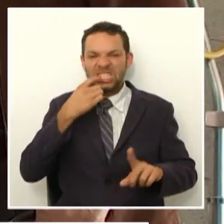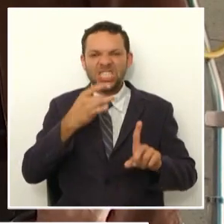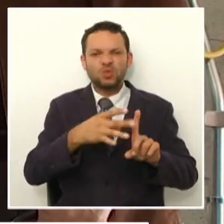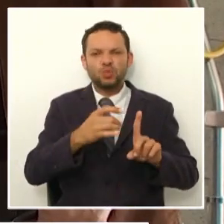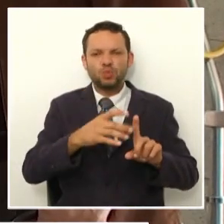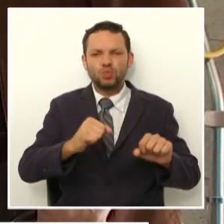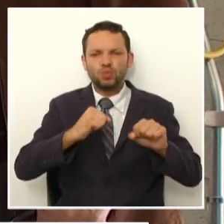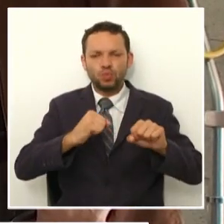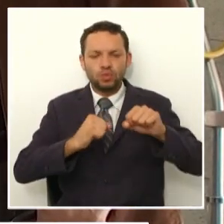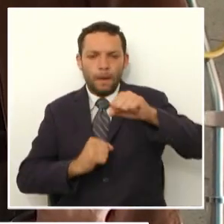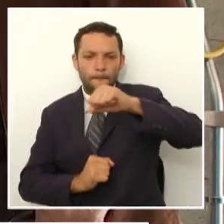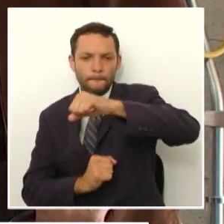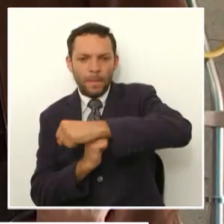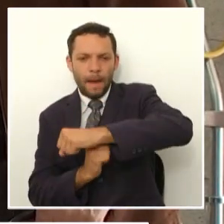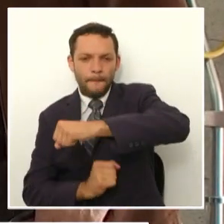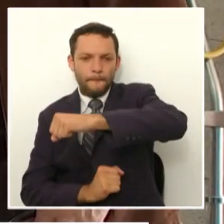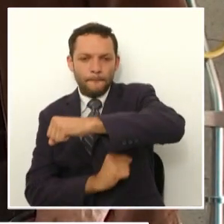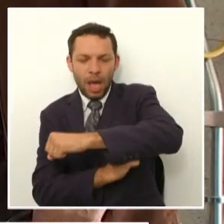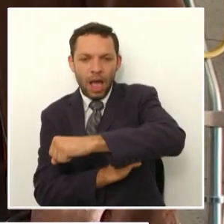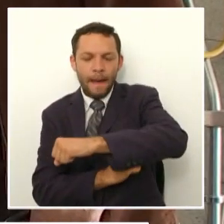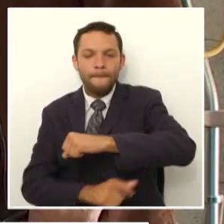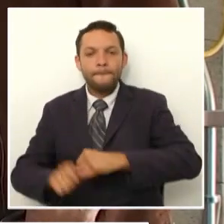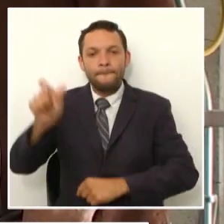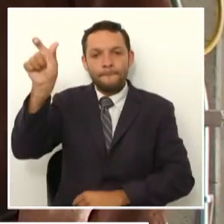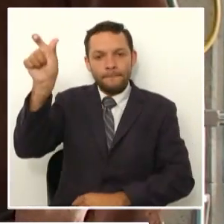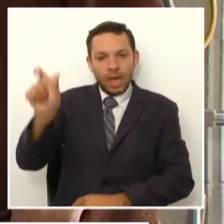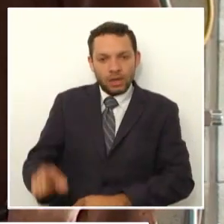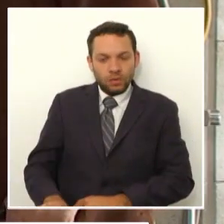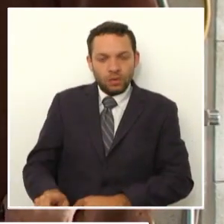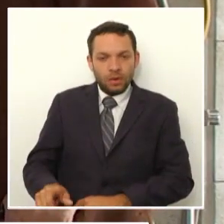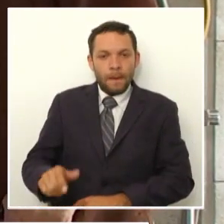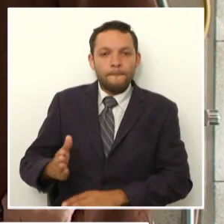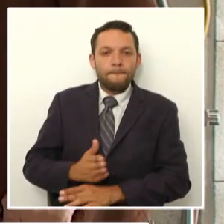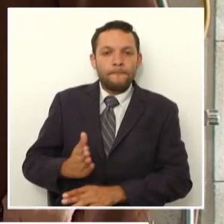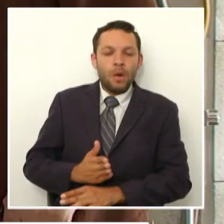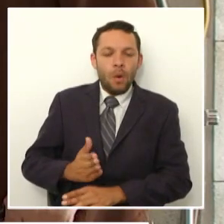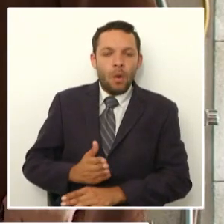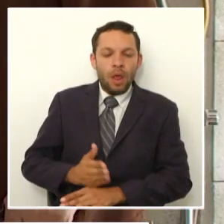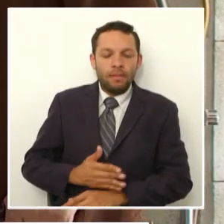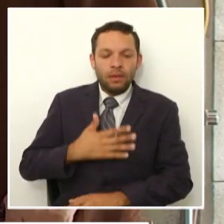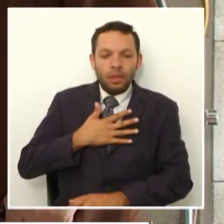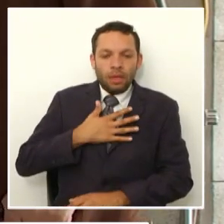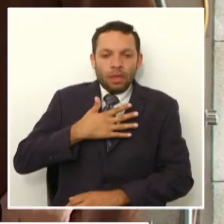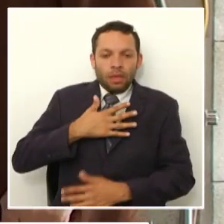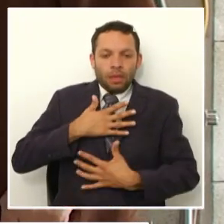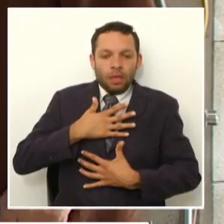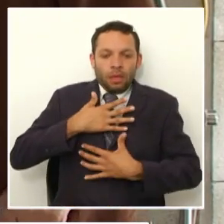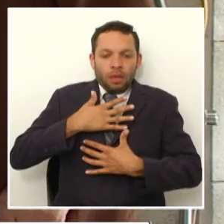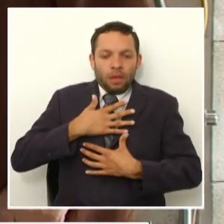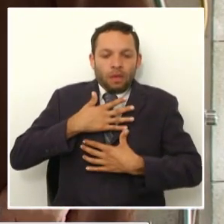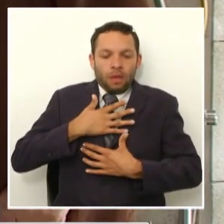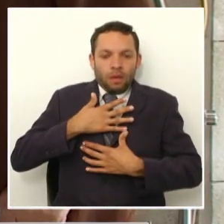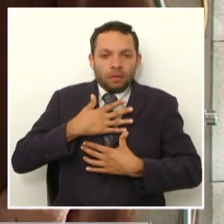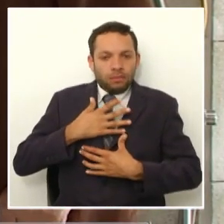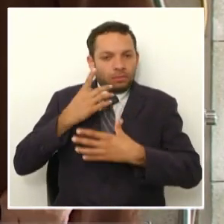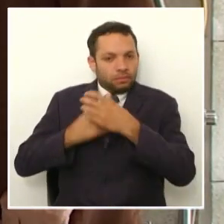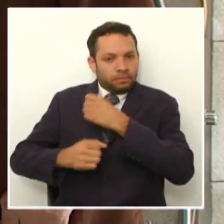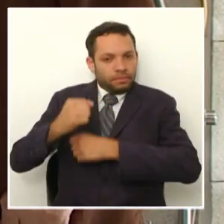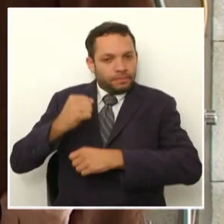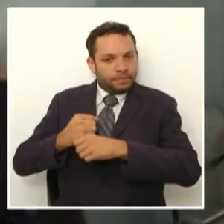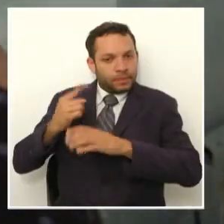fue diseñado para atender pacientes afectados con poliomielitis en la década del año